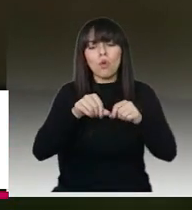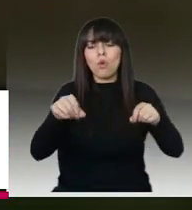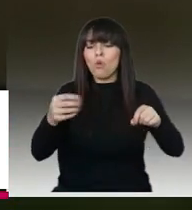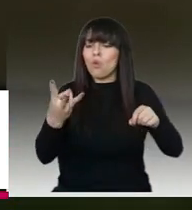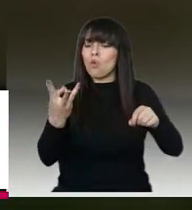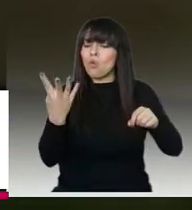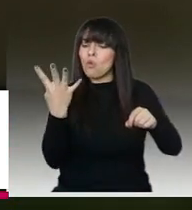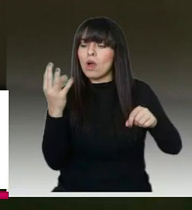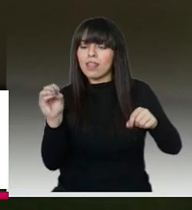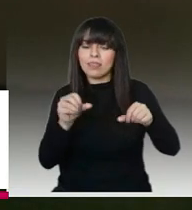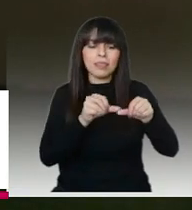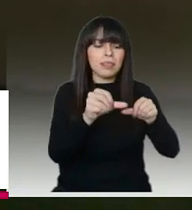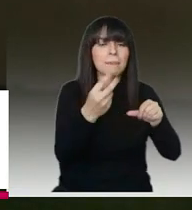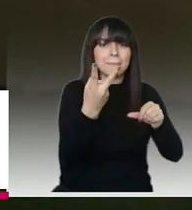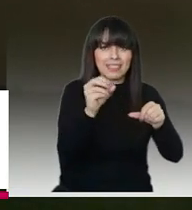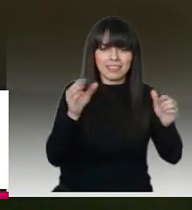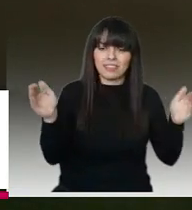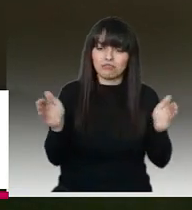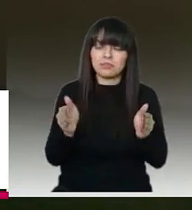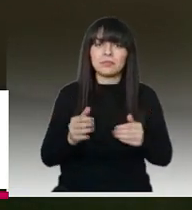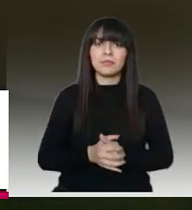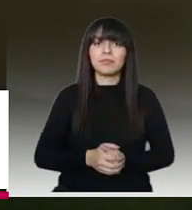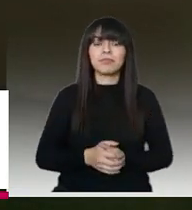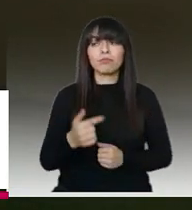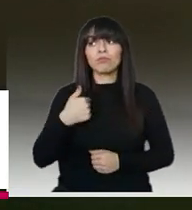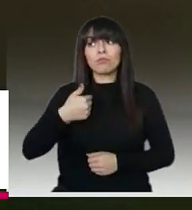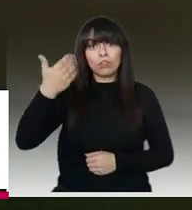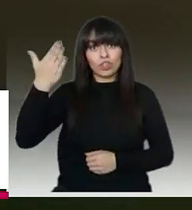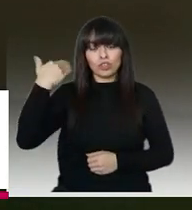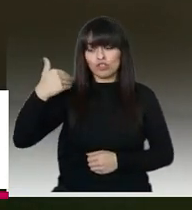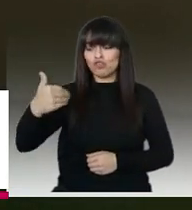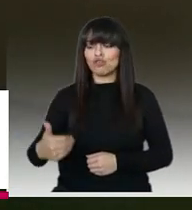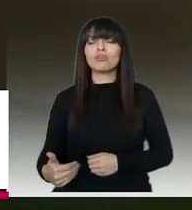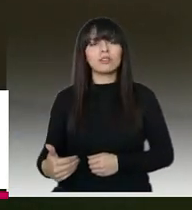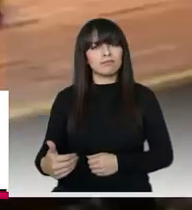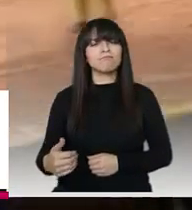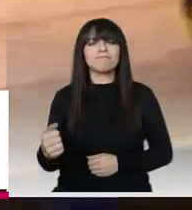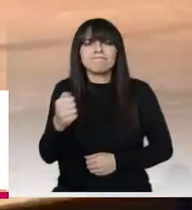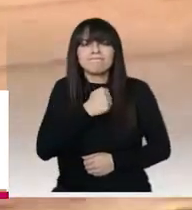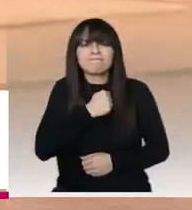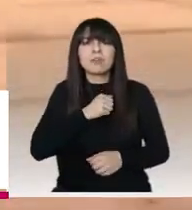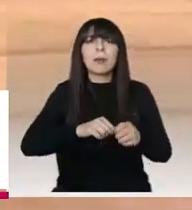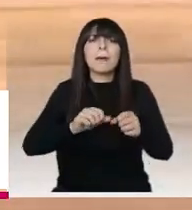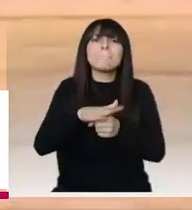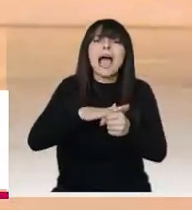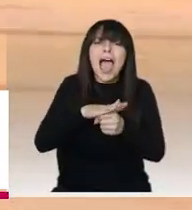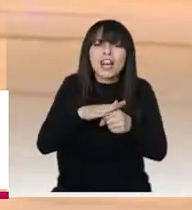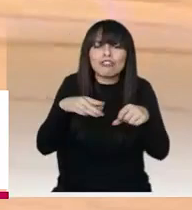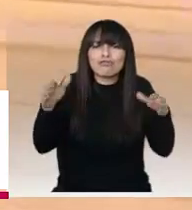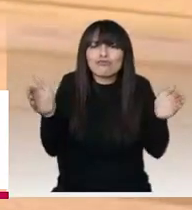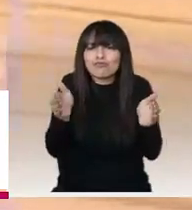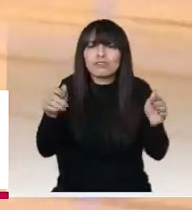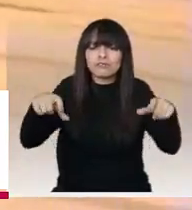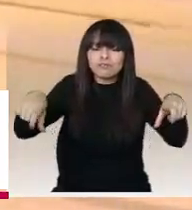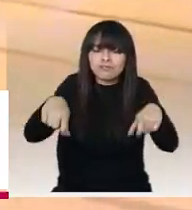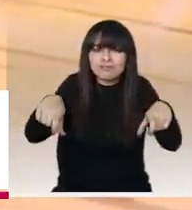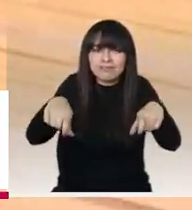incliné por las canchas de barrio, por el microfútbol, por el fútbol de salón, por el fútbol